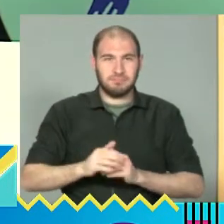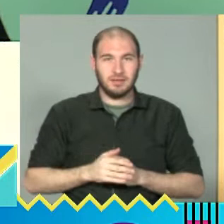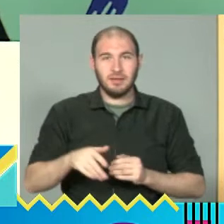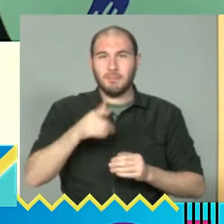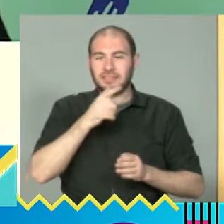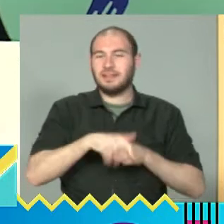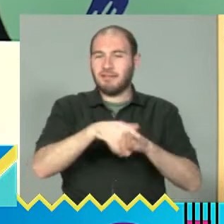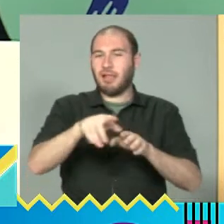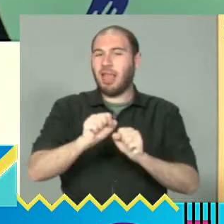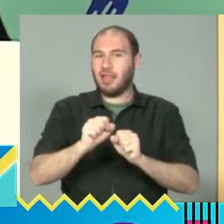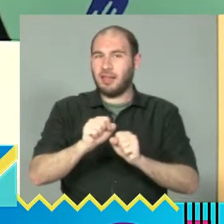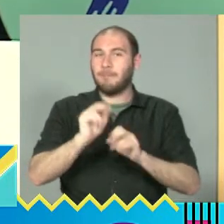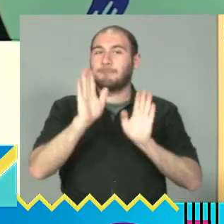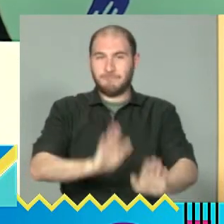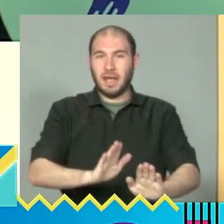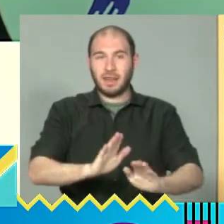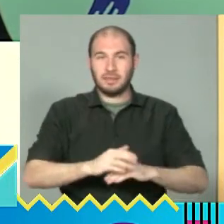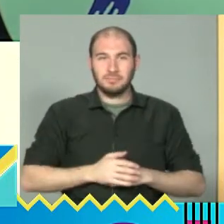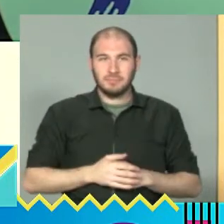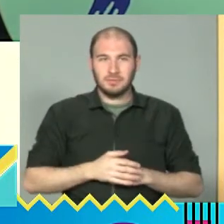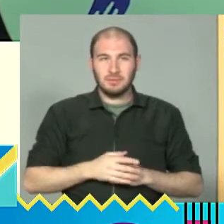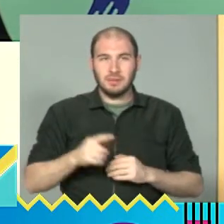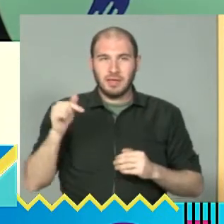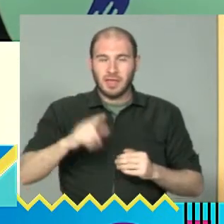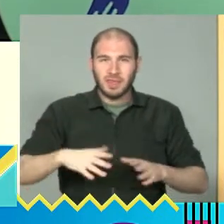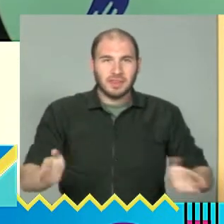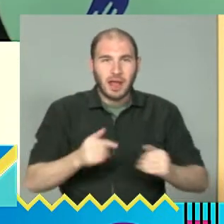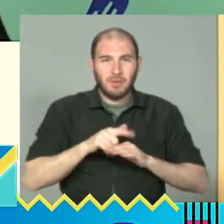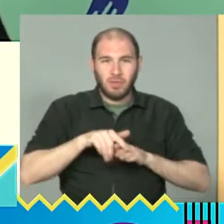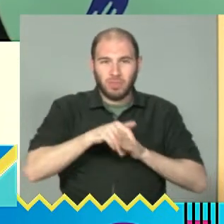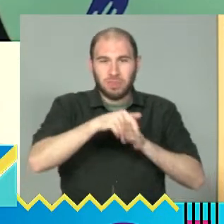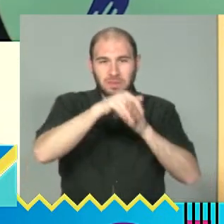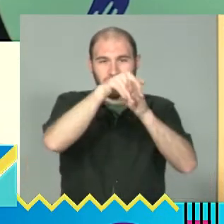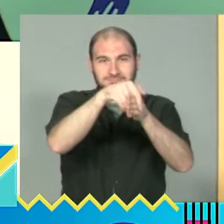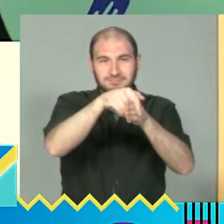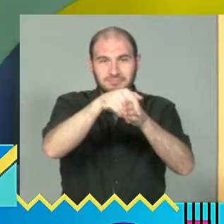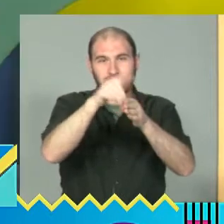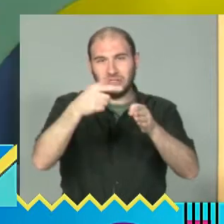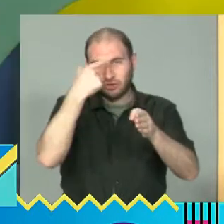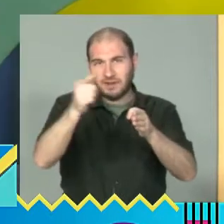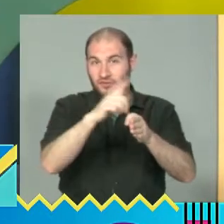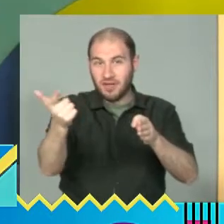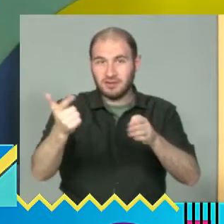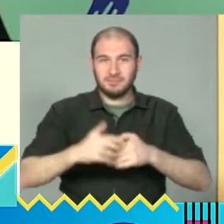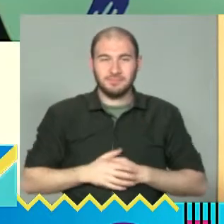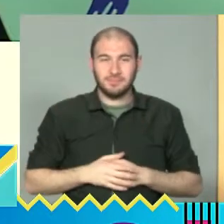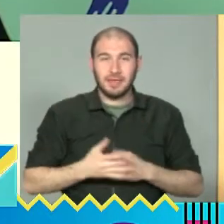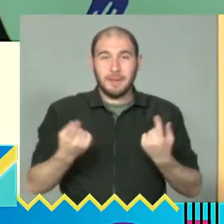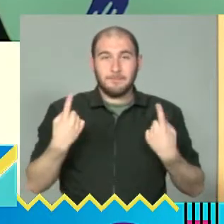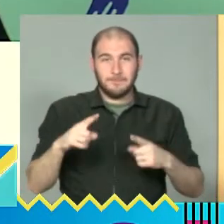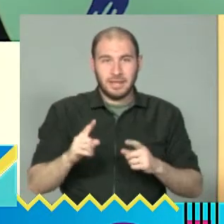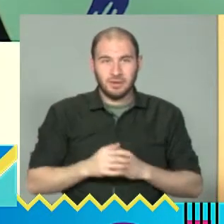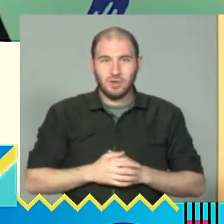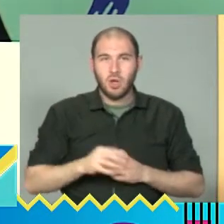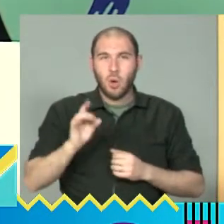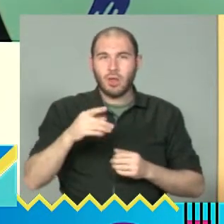esos caballos y le mete un freno a la fuertísima velocidad que llevaba la diligencia sin conductor. Pero lo